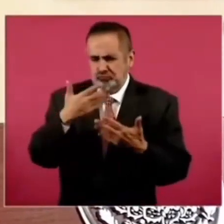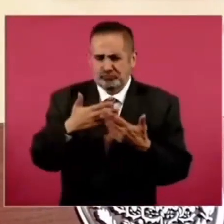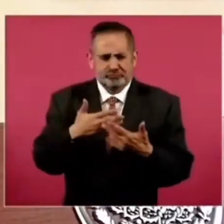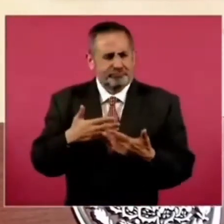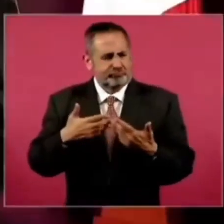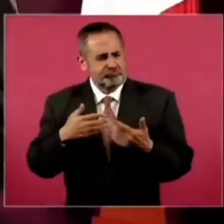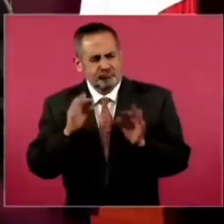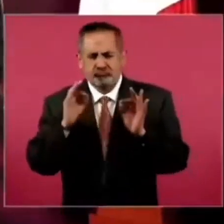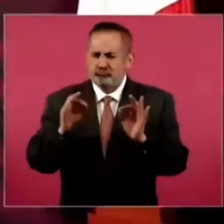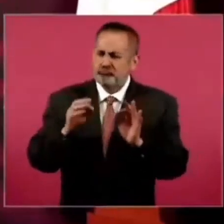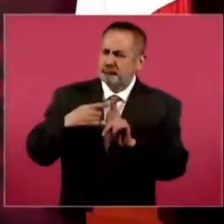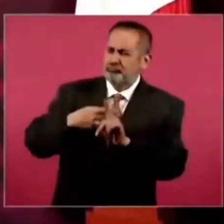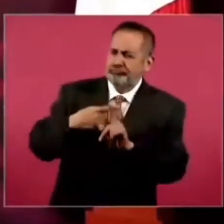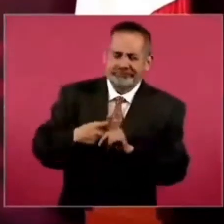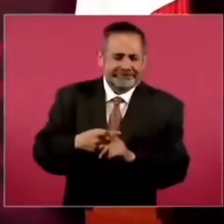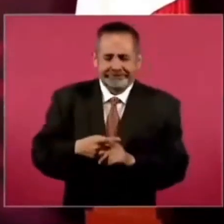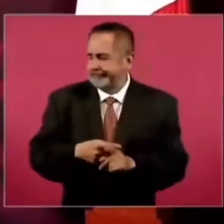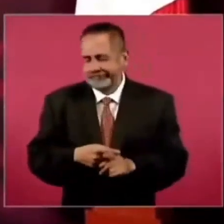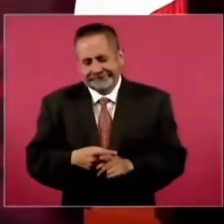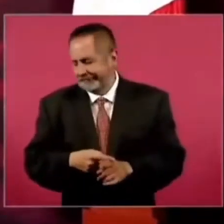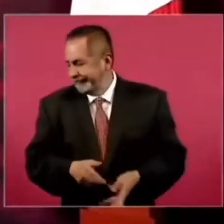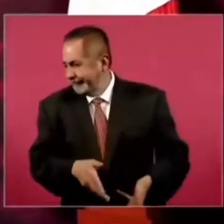buena ondita, porque